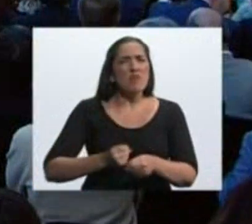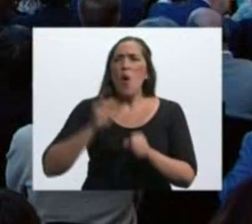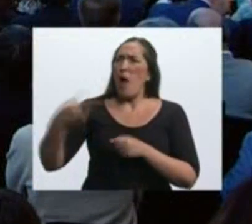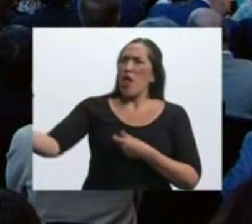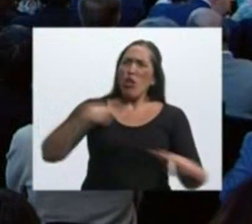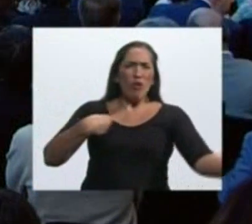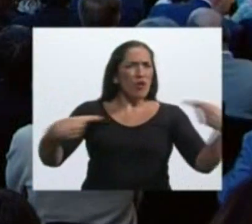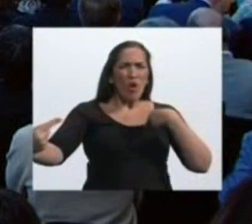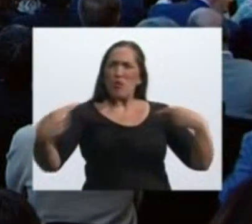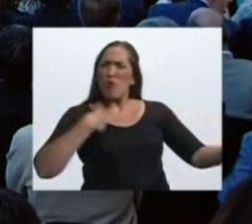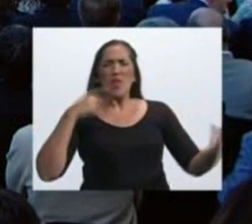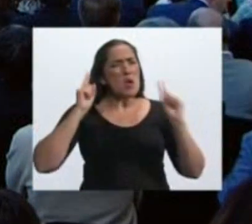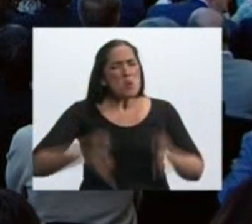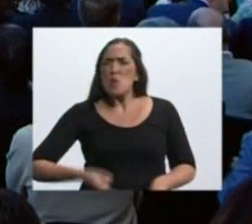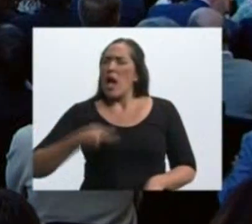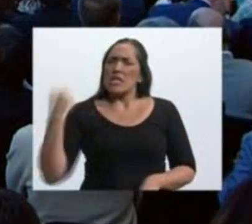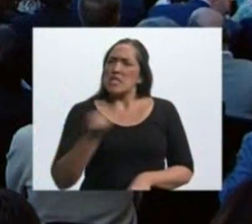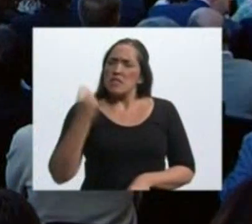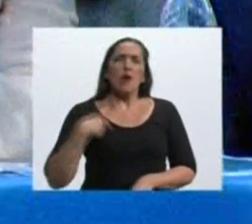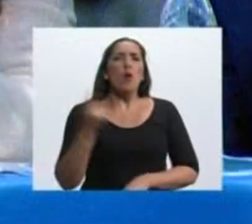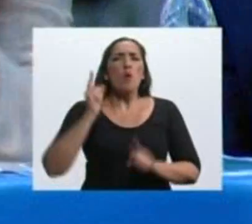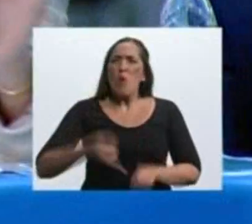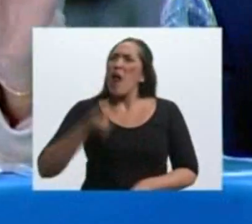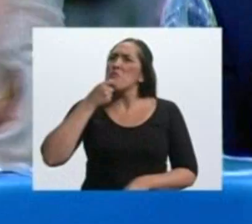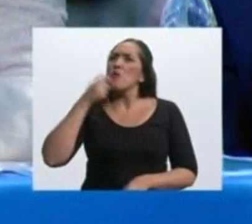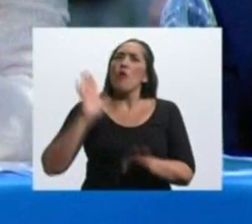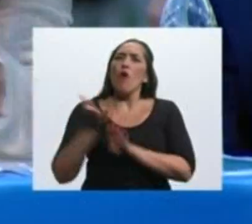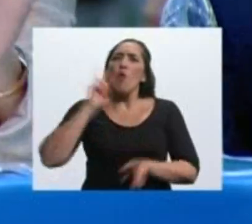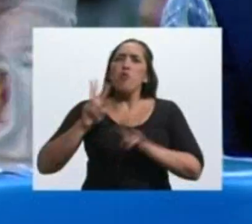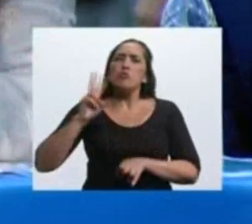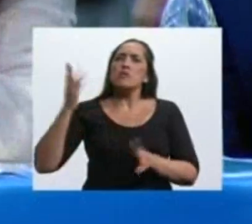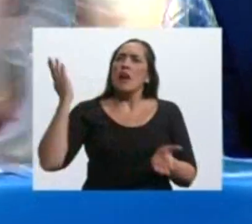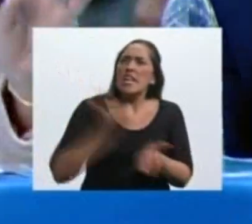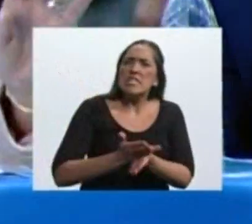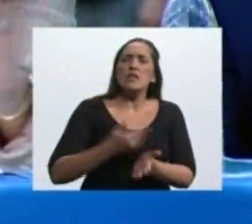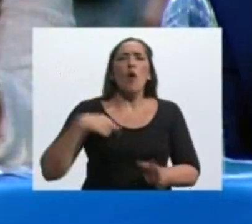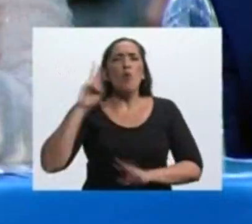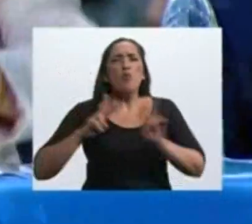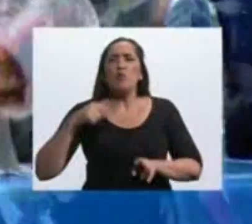viento y marea y pese a todos los palos en la rueda que quieran